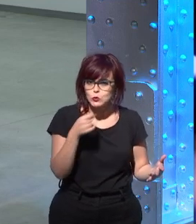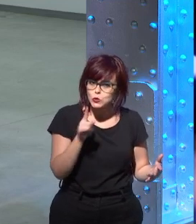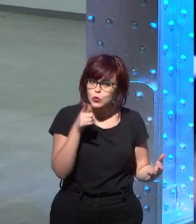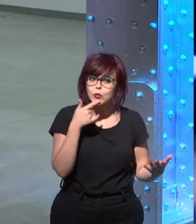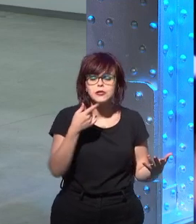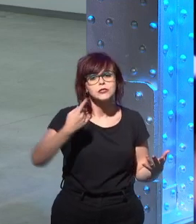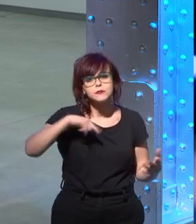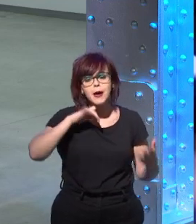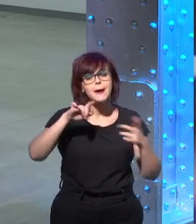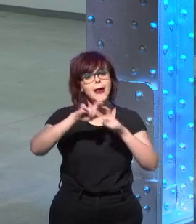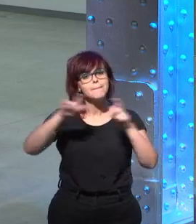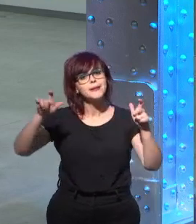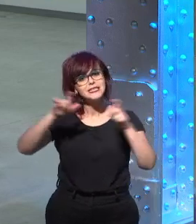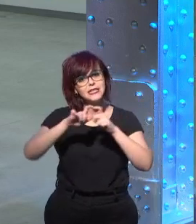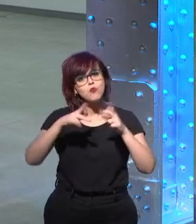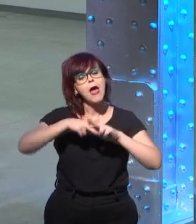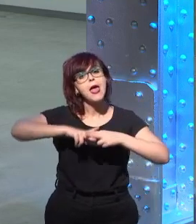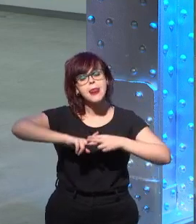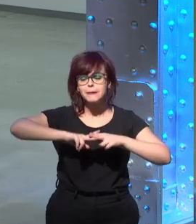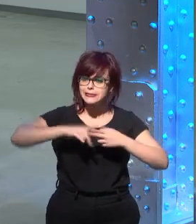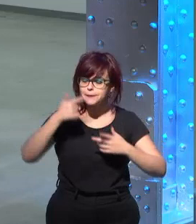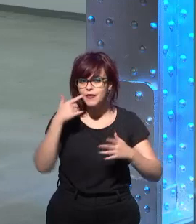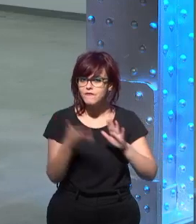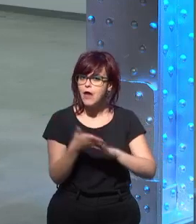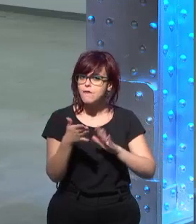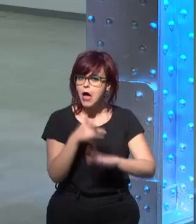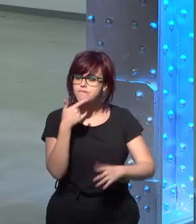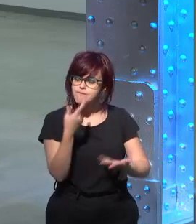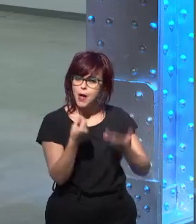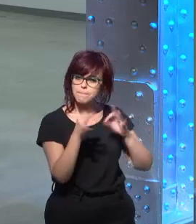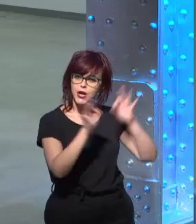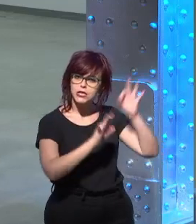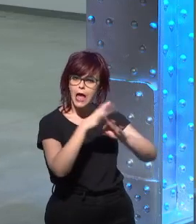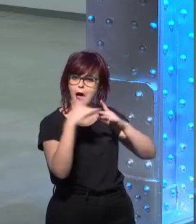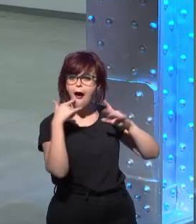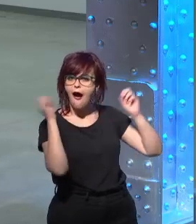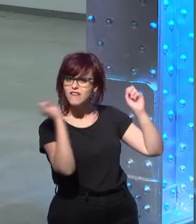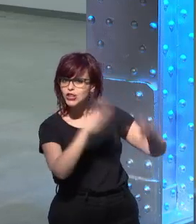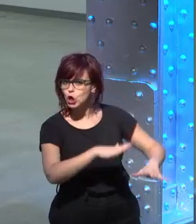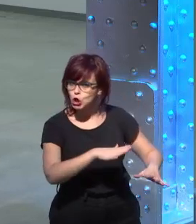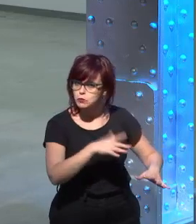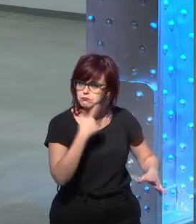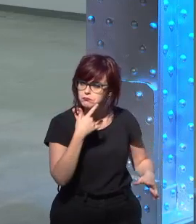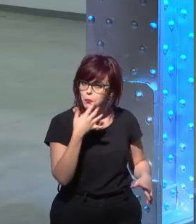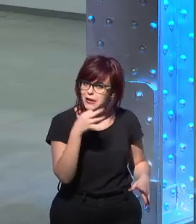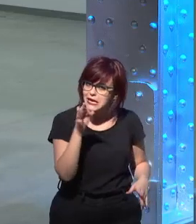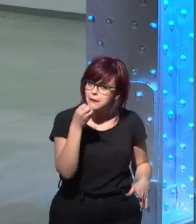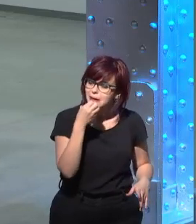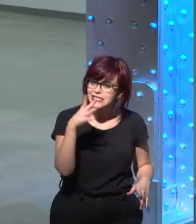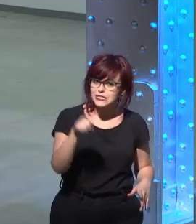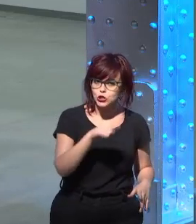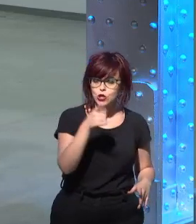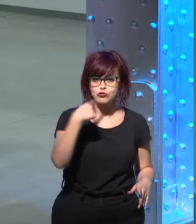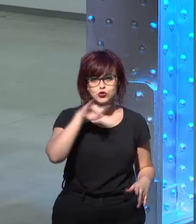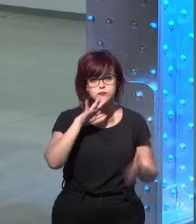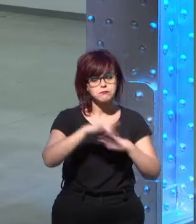junto con una empresa, una herramienta que predice el abandono. Entonces, nosotros lo que hicimos fue